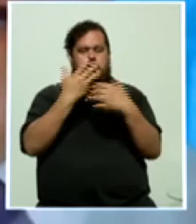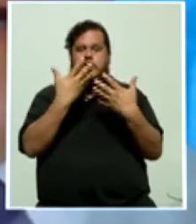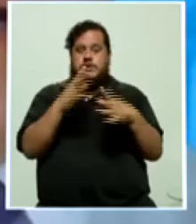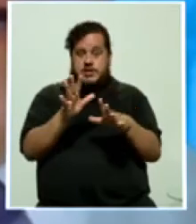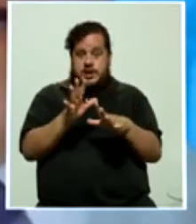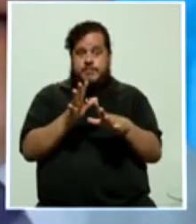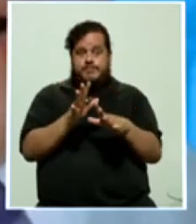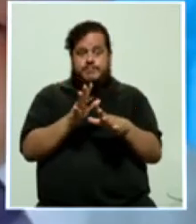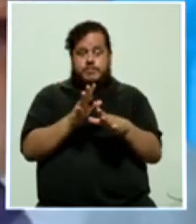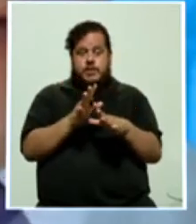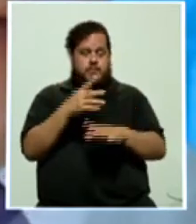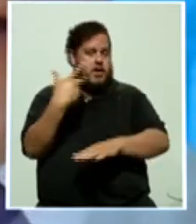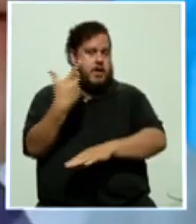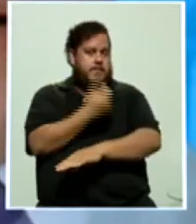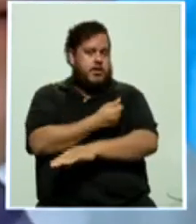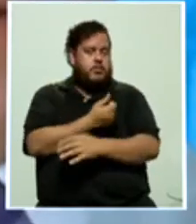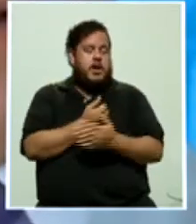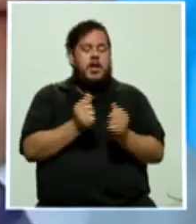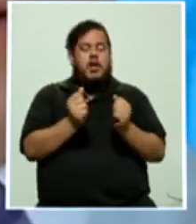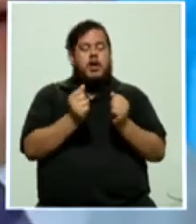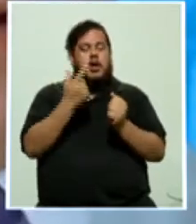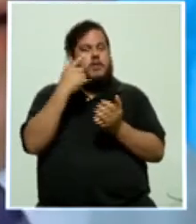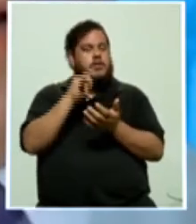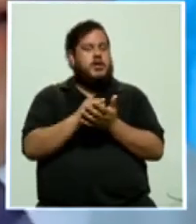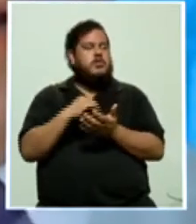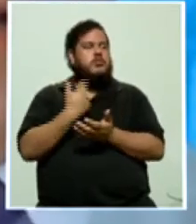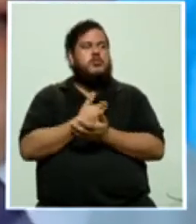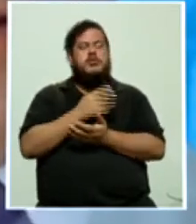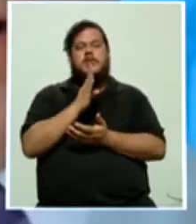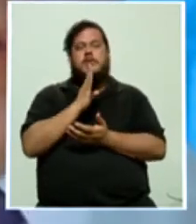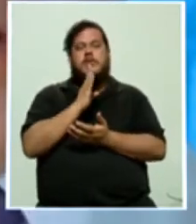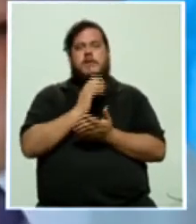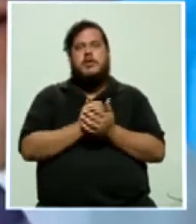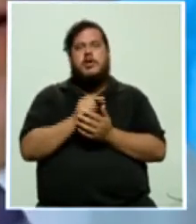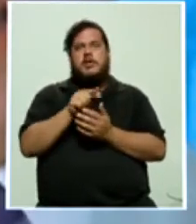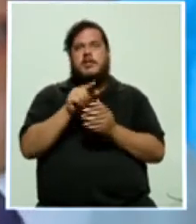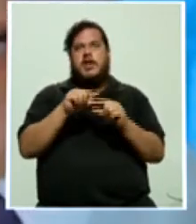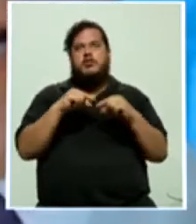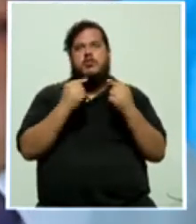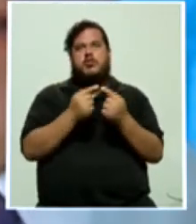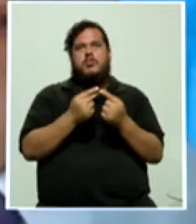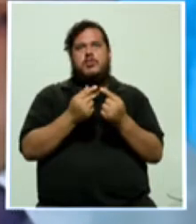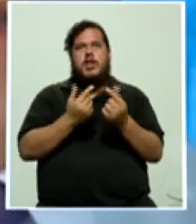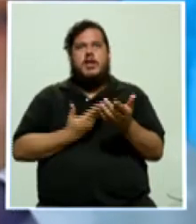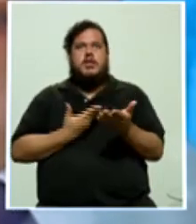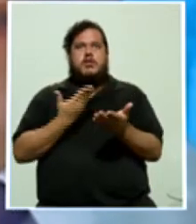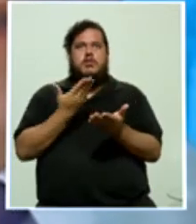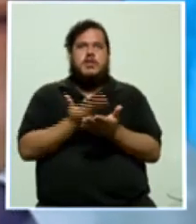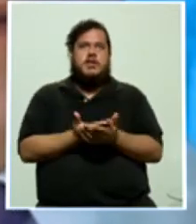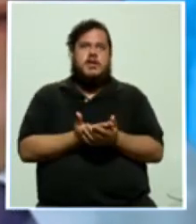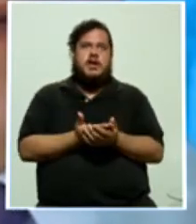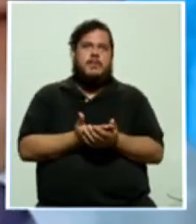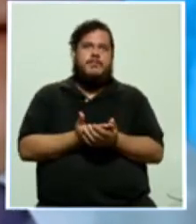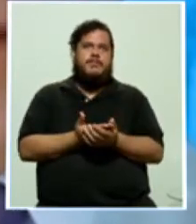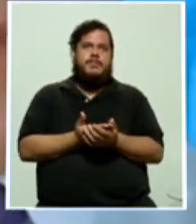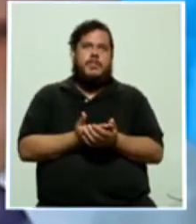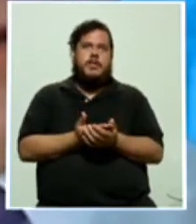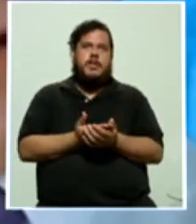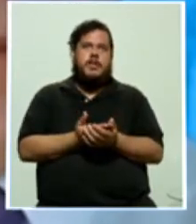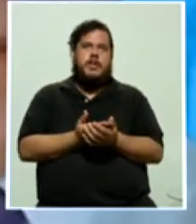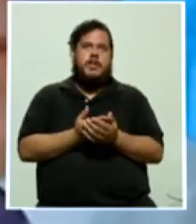fue vacunada, con lo cual estamos hablando de estos grupos que son los que llegan en